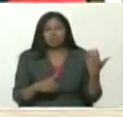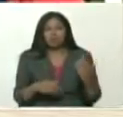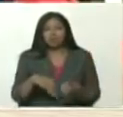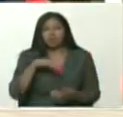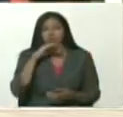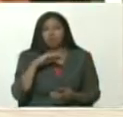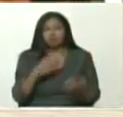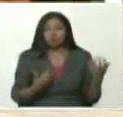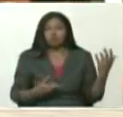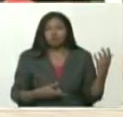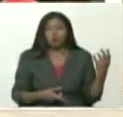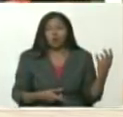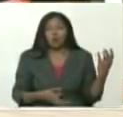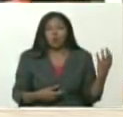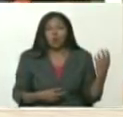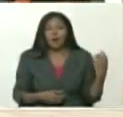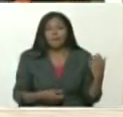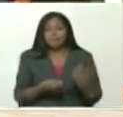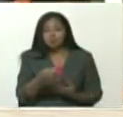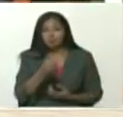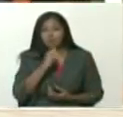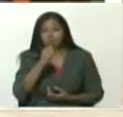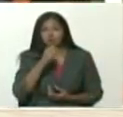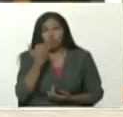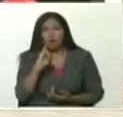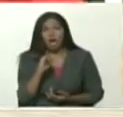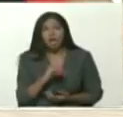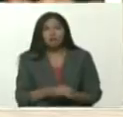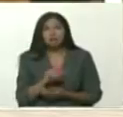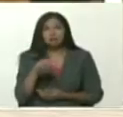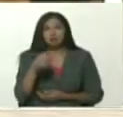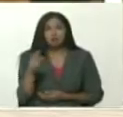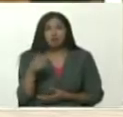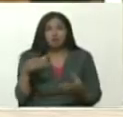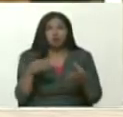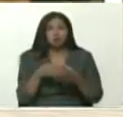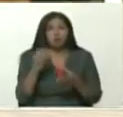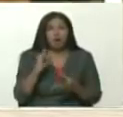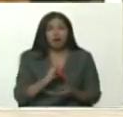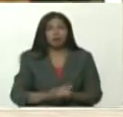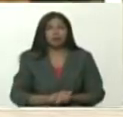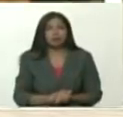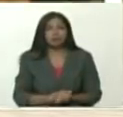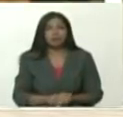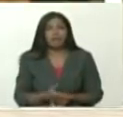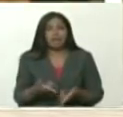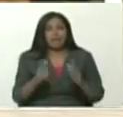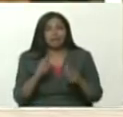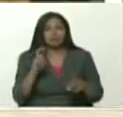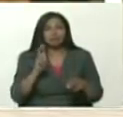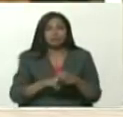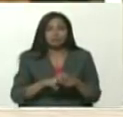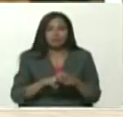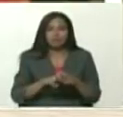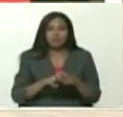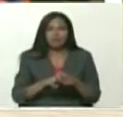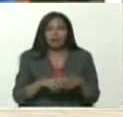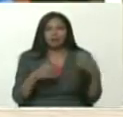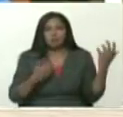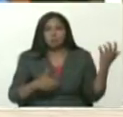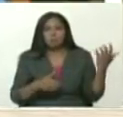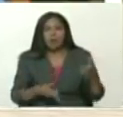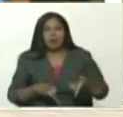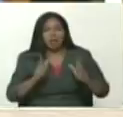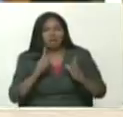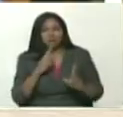suficientes micrófonos para transmitir? Puse a parir al equipo, mira. Mira, ya hay sillas y micrófonos. Ahí está, mira.